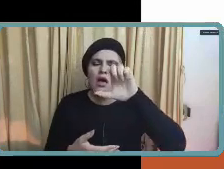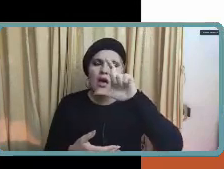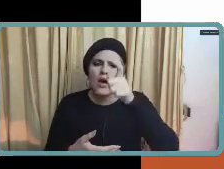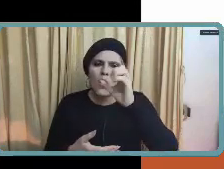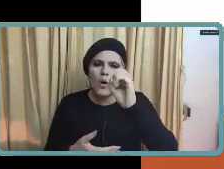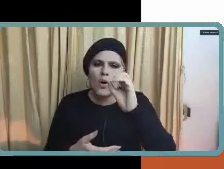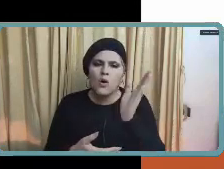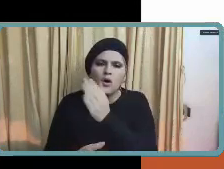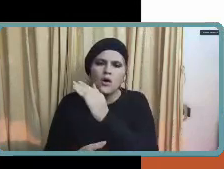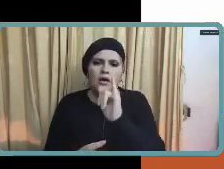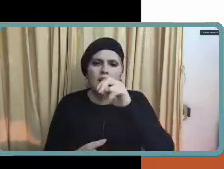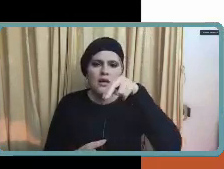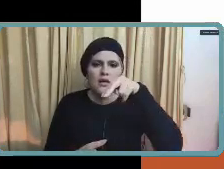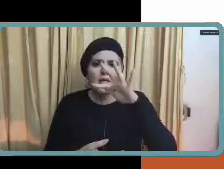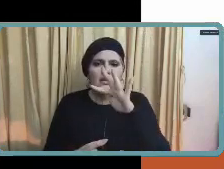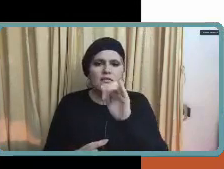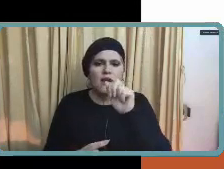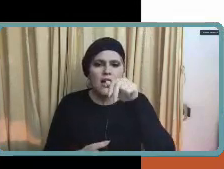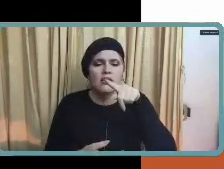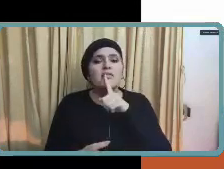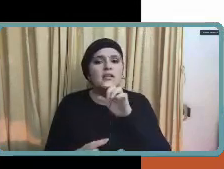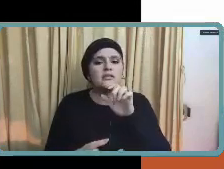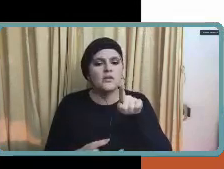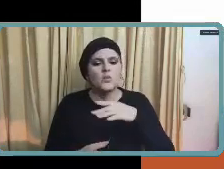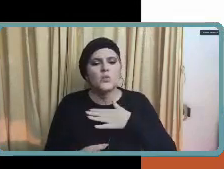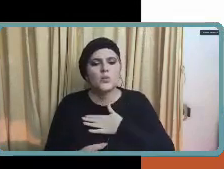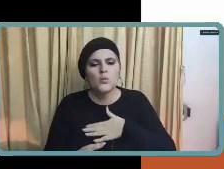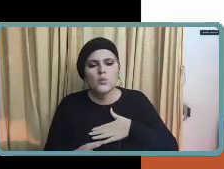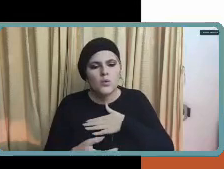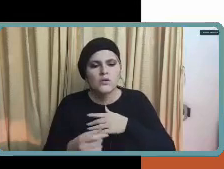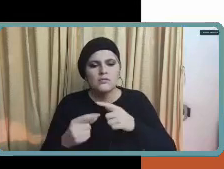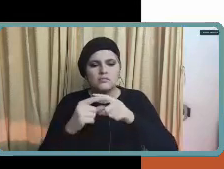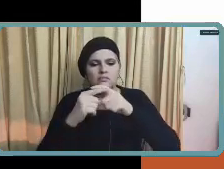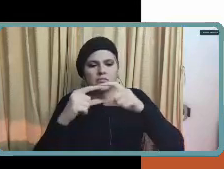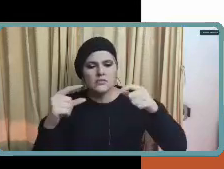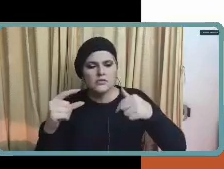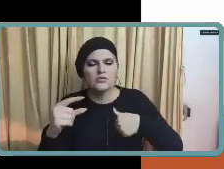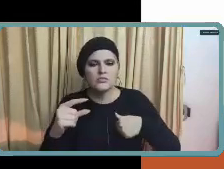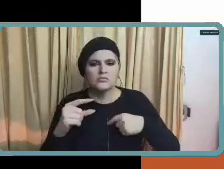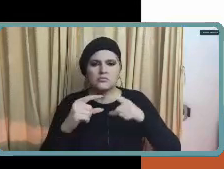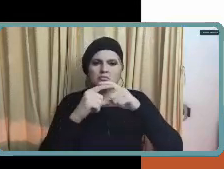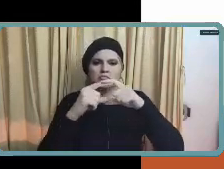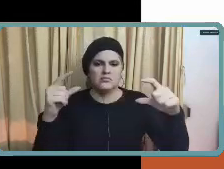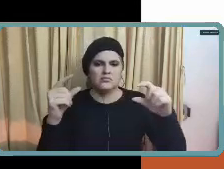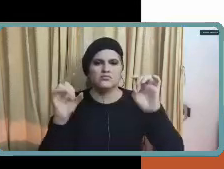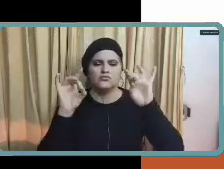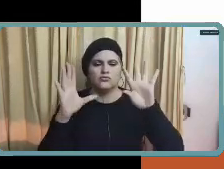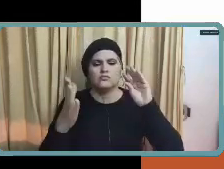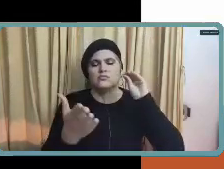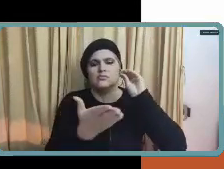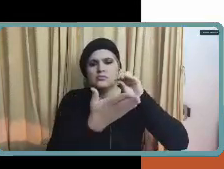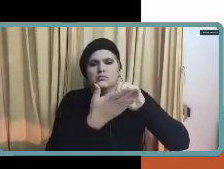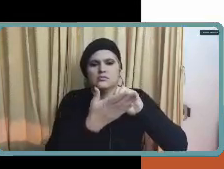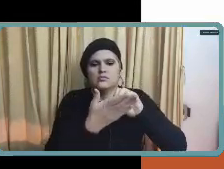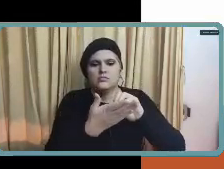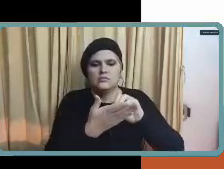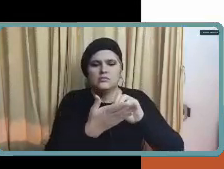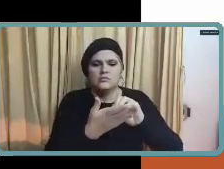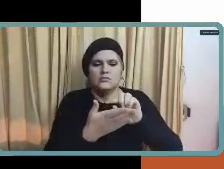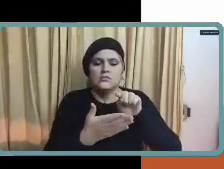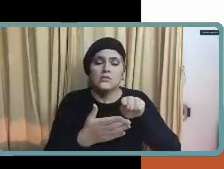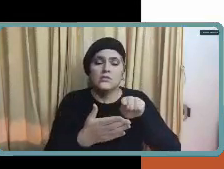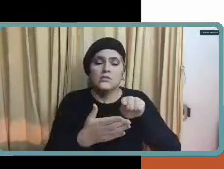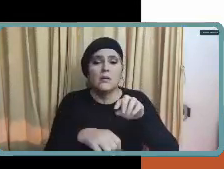hablar en ese término y por eso cambié el título de mi presentación, porque estoy totalmente de acuerdo con él, aunque médicamente se